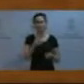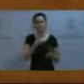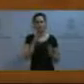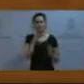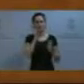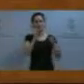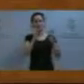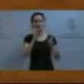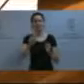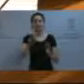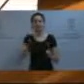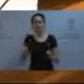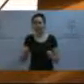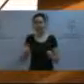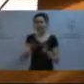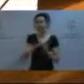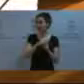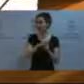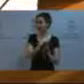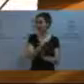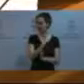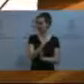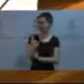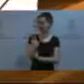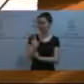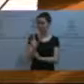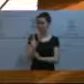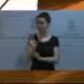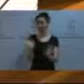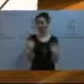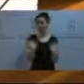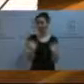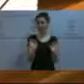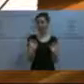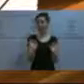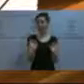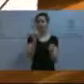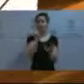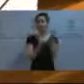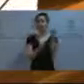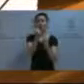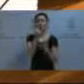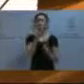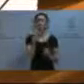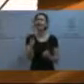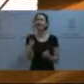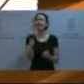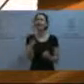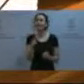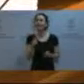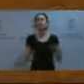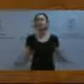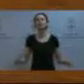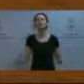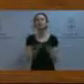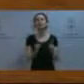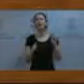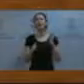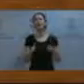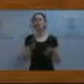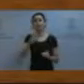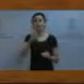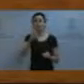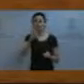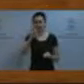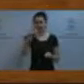de que el ERA no envíe facturas y tampoco notificara las prestaciones económicas a las que tenían derecho los dependientes. Y el CES,